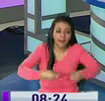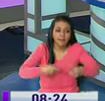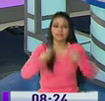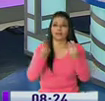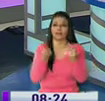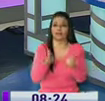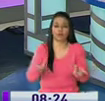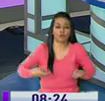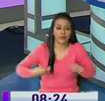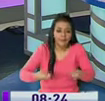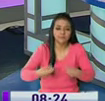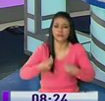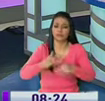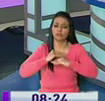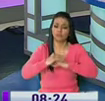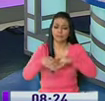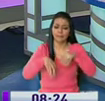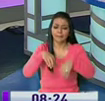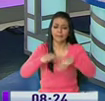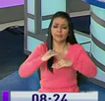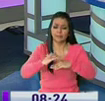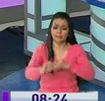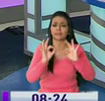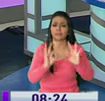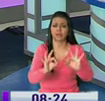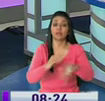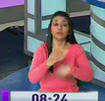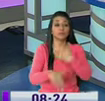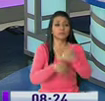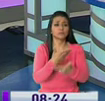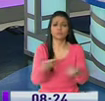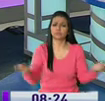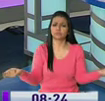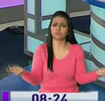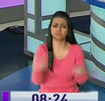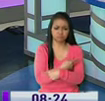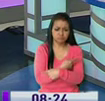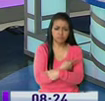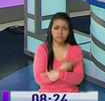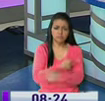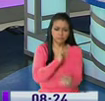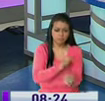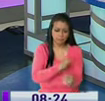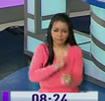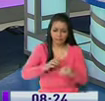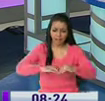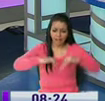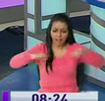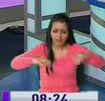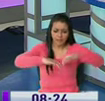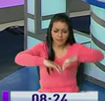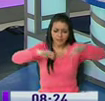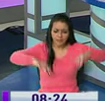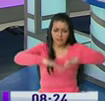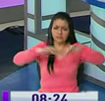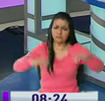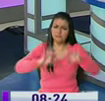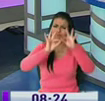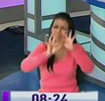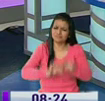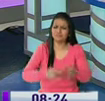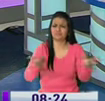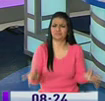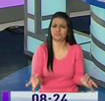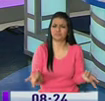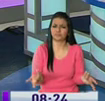correcto, en la pavimentación, correcto, de esa calle o en el adoquinamiento de esa calle, para que luego tengan que volver a abrir para arreglar recién la tubería